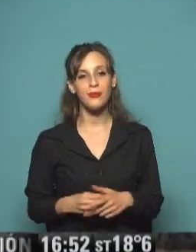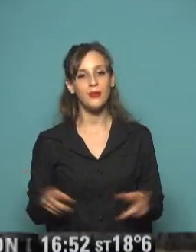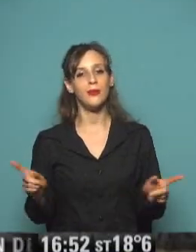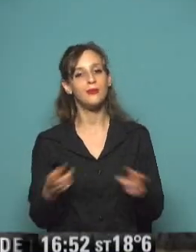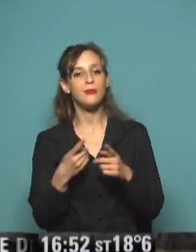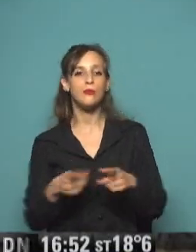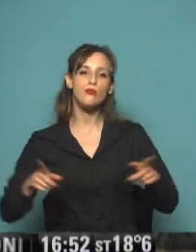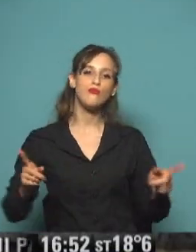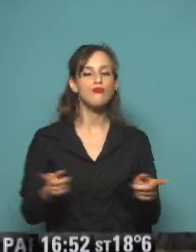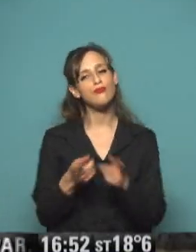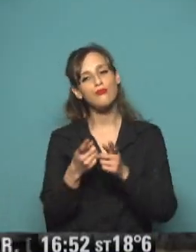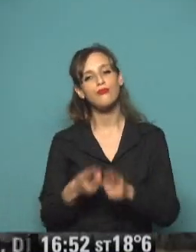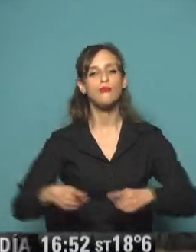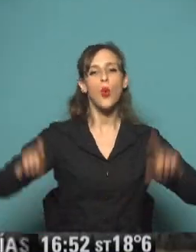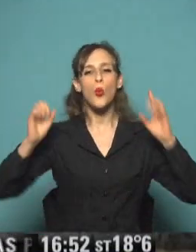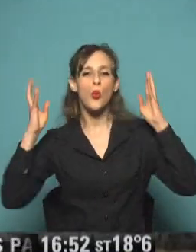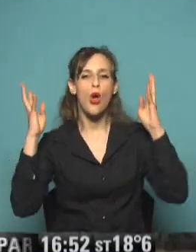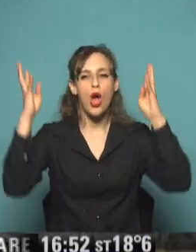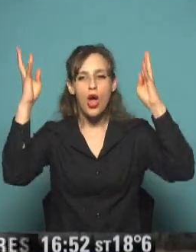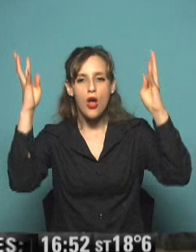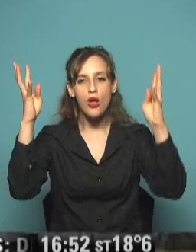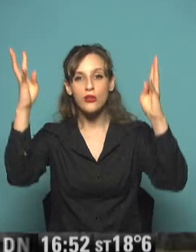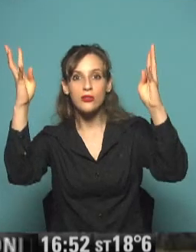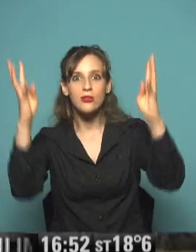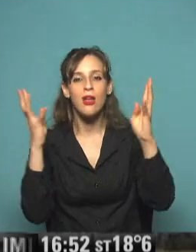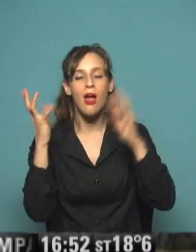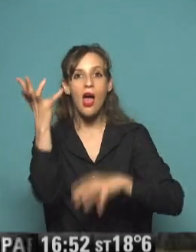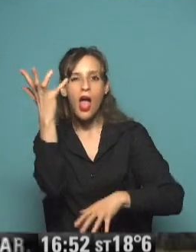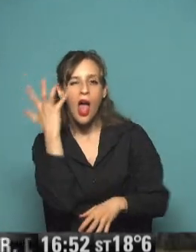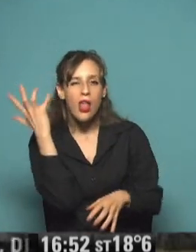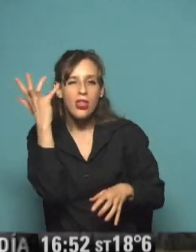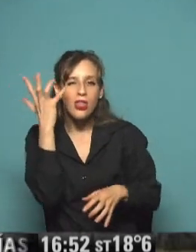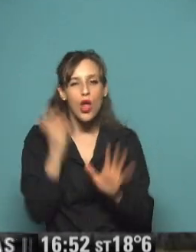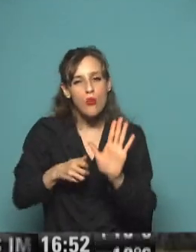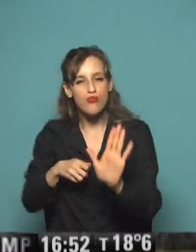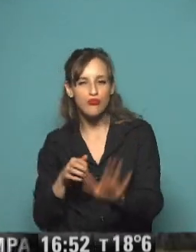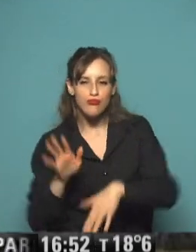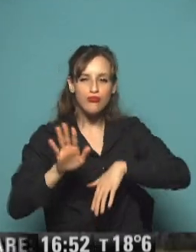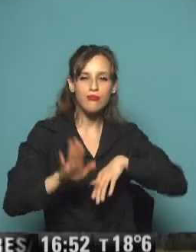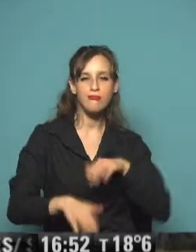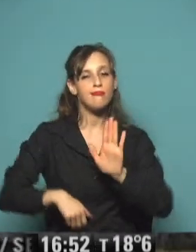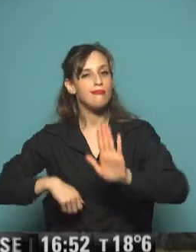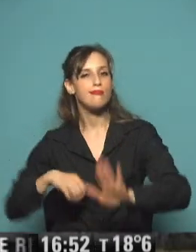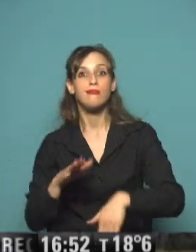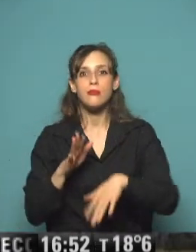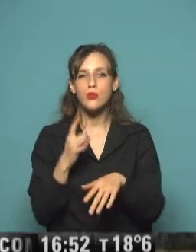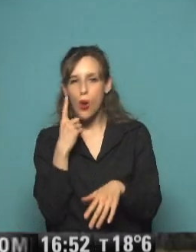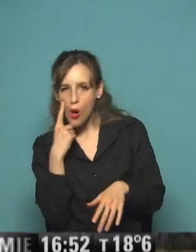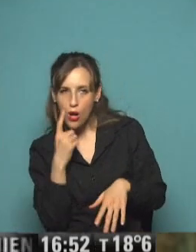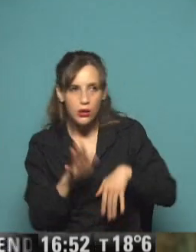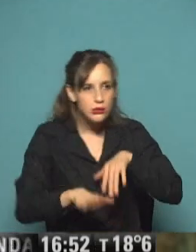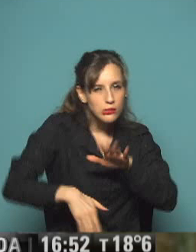Por el bosque sigiloso un gatito siempre está. Por el bosque sigiloso